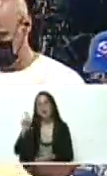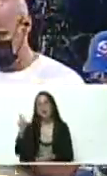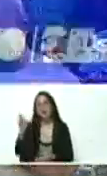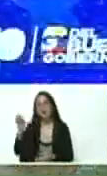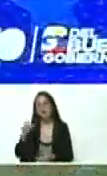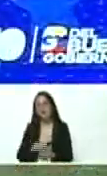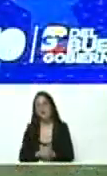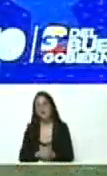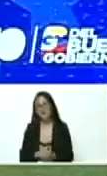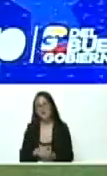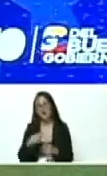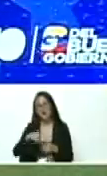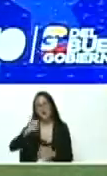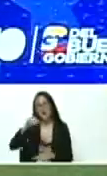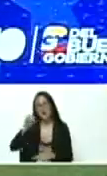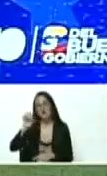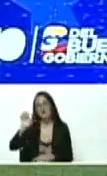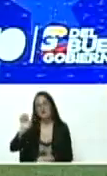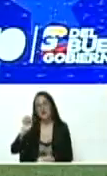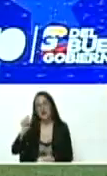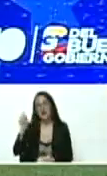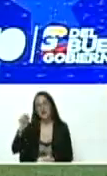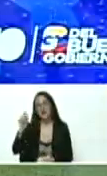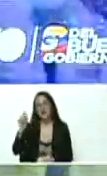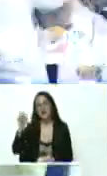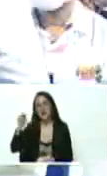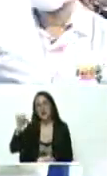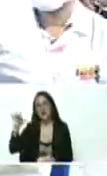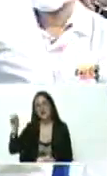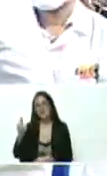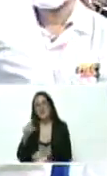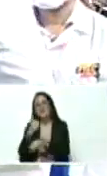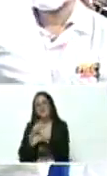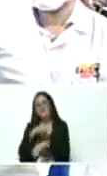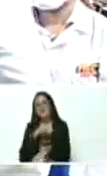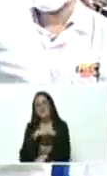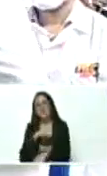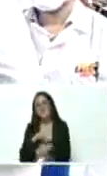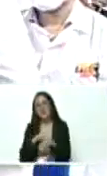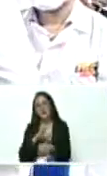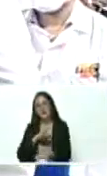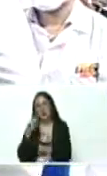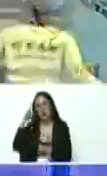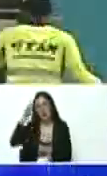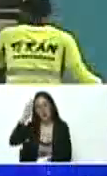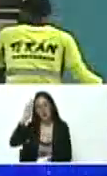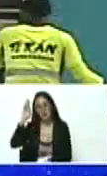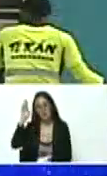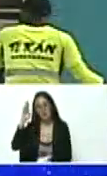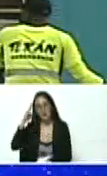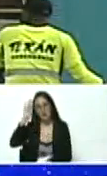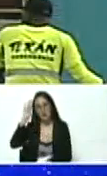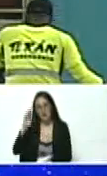Antonio Machado, del Machadato, jefe de la misión médica cubana en Venezuela. Compañero,